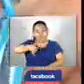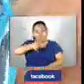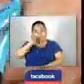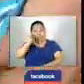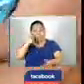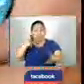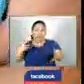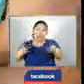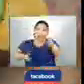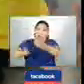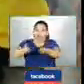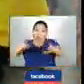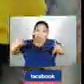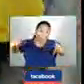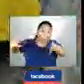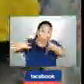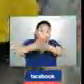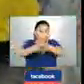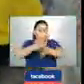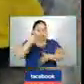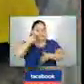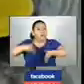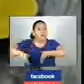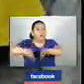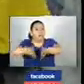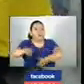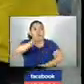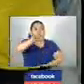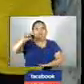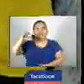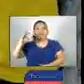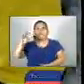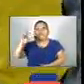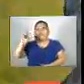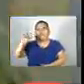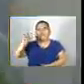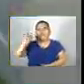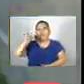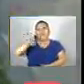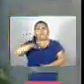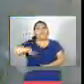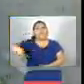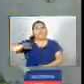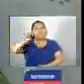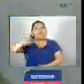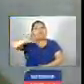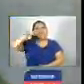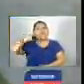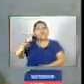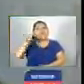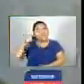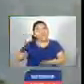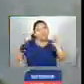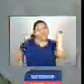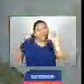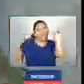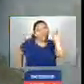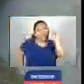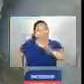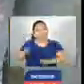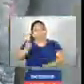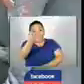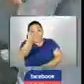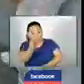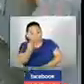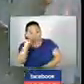un múltiple accidente de tránsito, esto sobre la avenida Cuba y calle Marconi del barrio San Jacinto en San Salvador. En el accidente, una